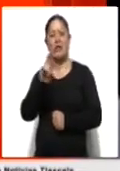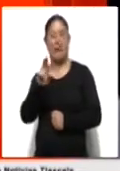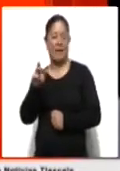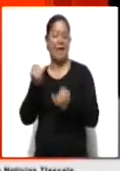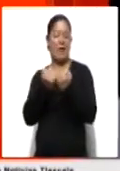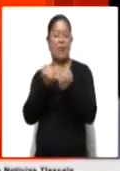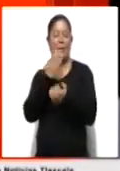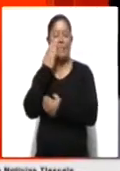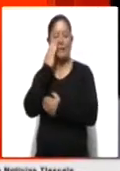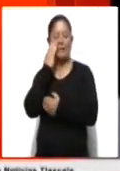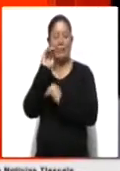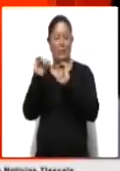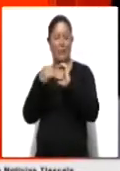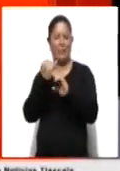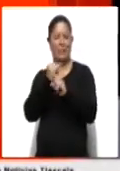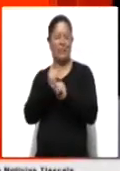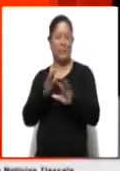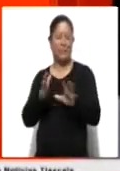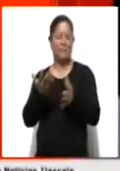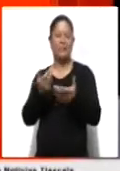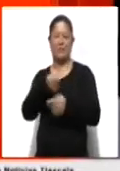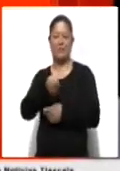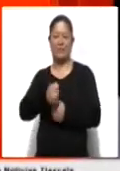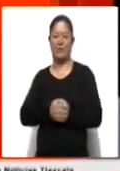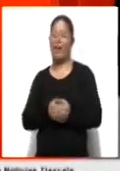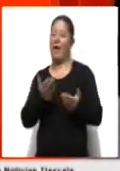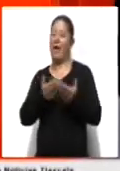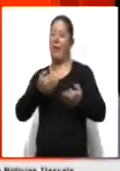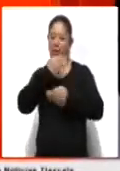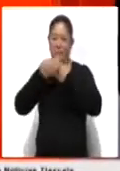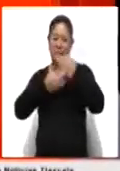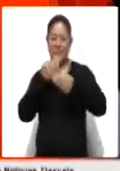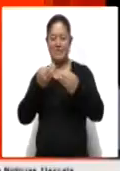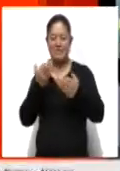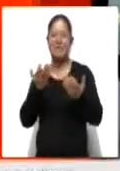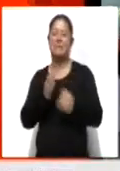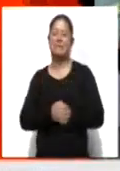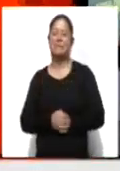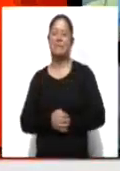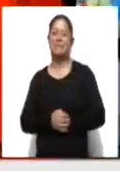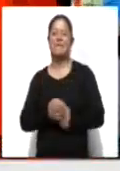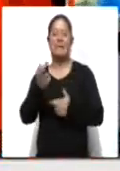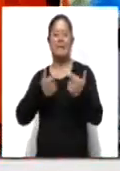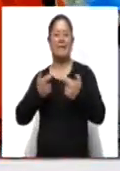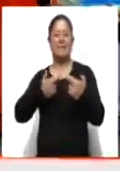Facebook. Tenemos más información, regresamos en un momento a Hora Noticias.